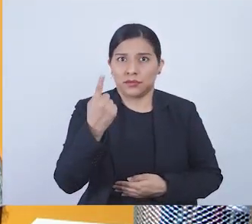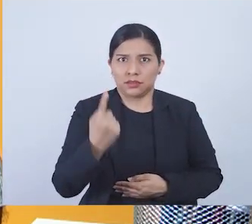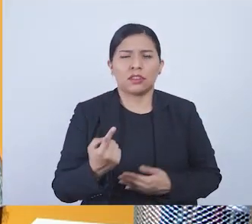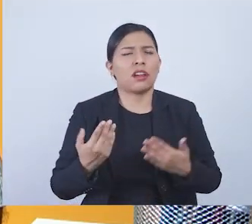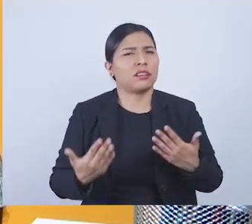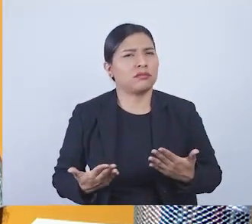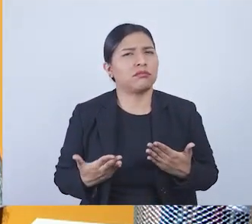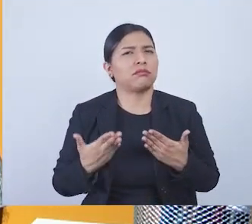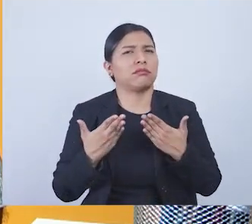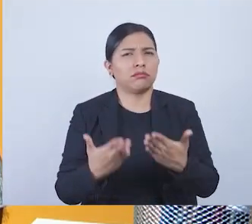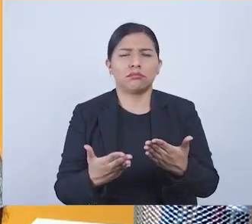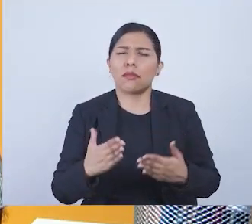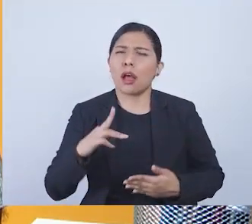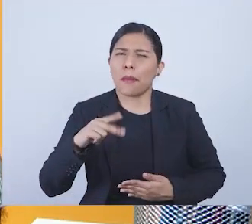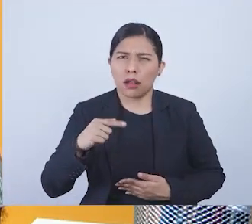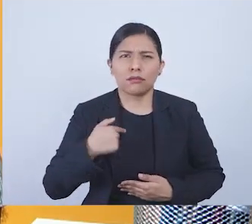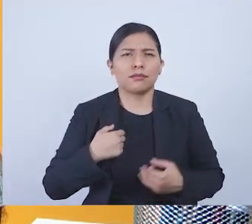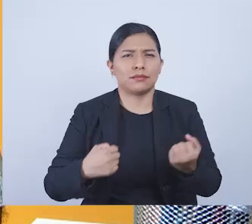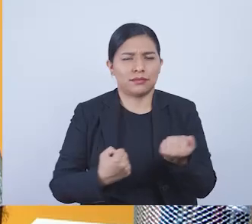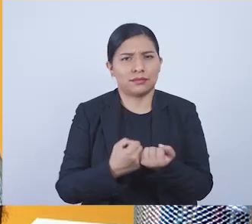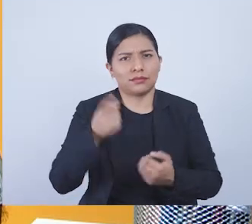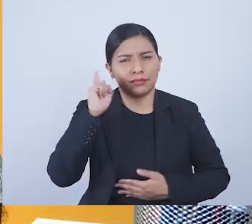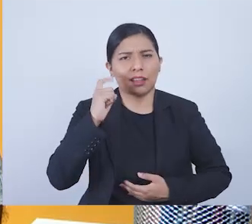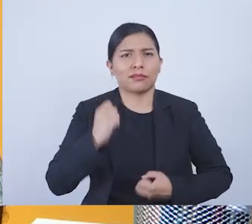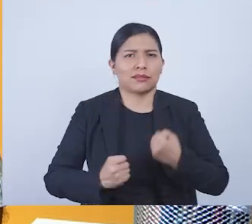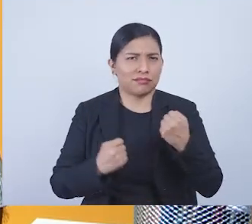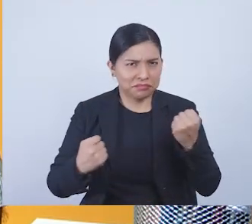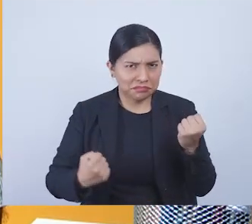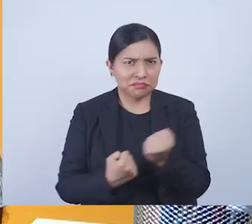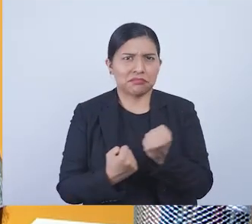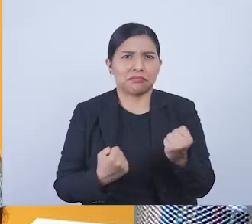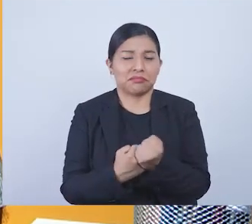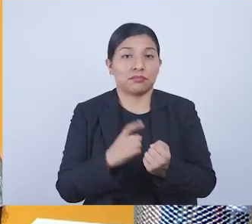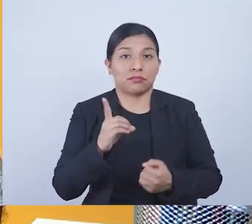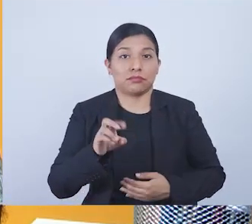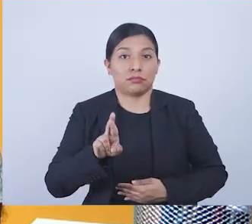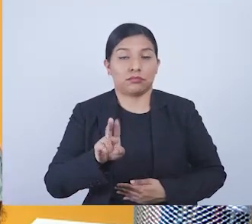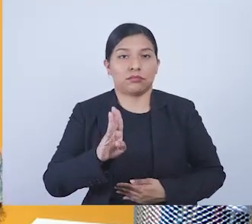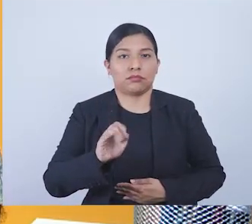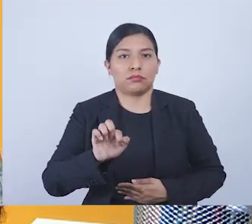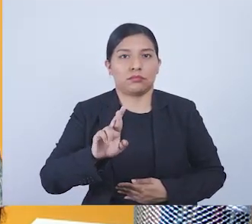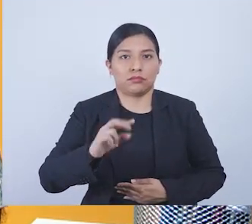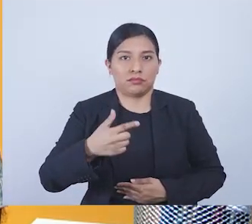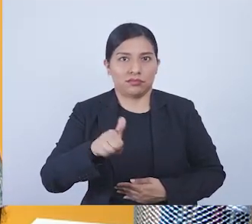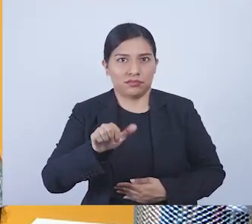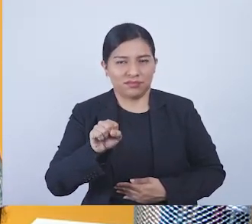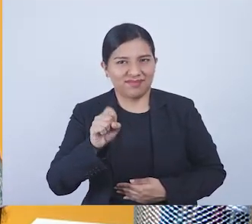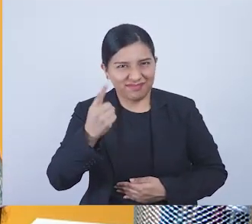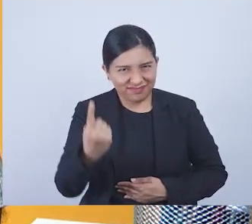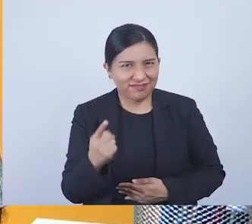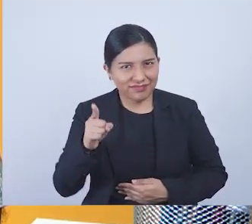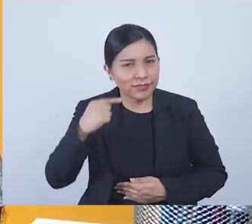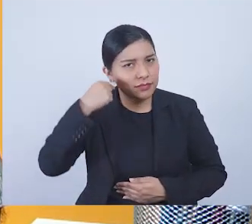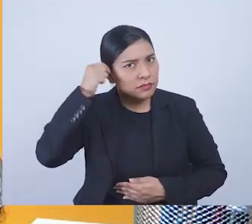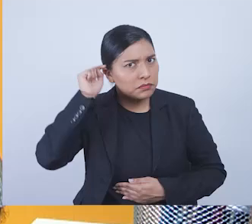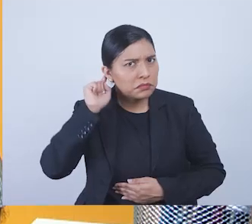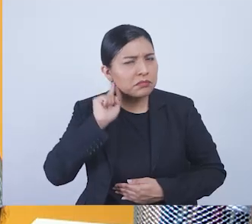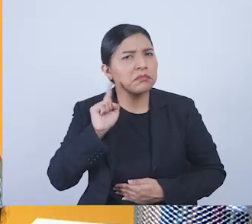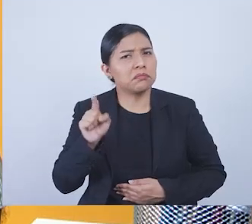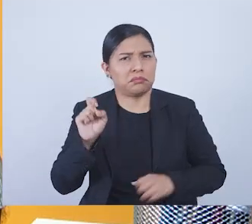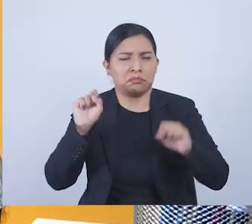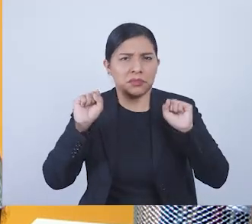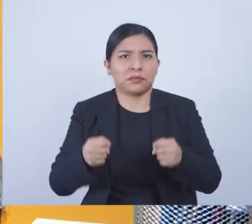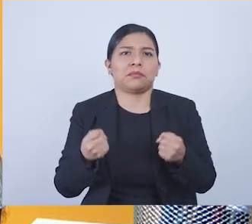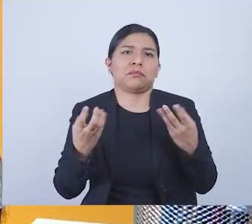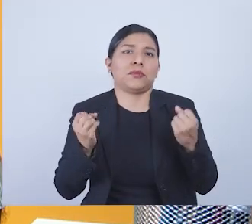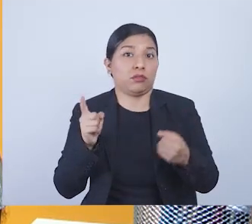ayuda y muy amigo de nosotros los profesores de educación física, como es el doctor Vargas. El doctor Vargas nos puede hablar, como